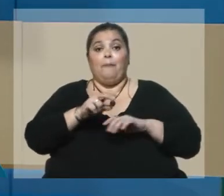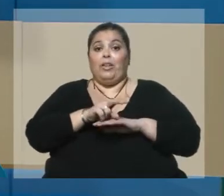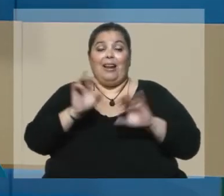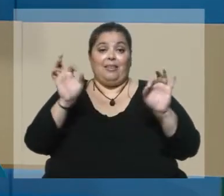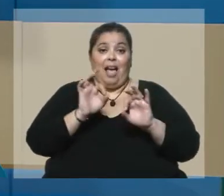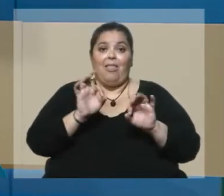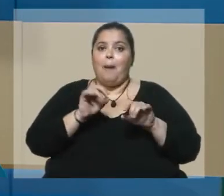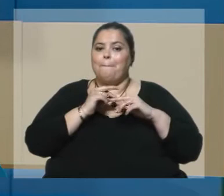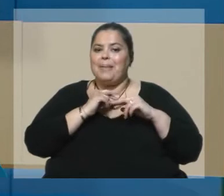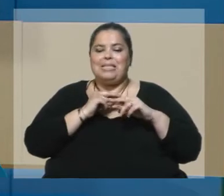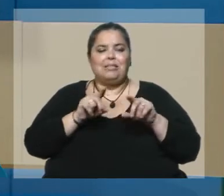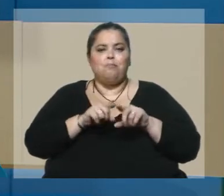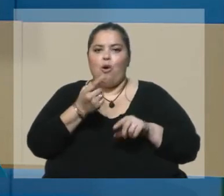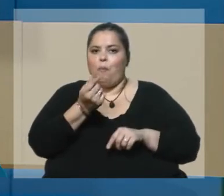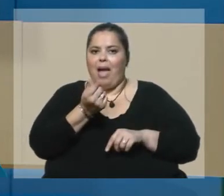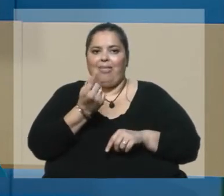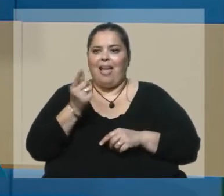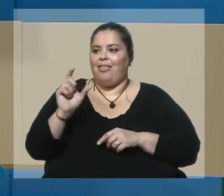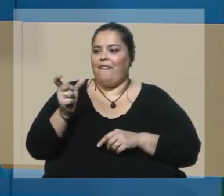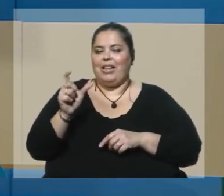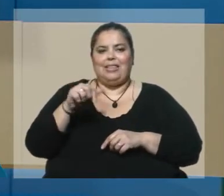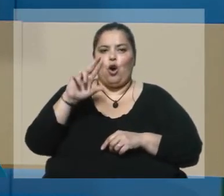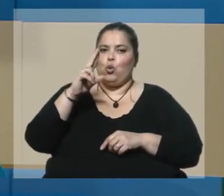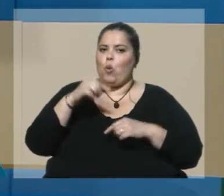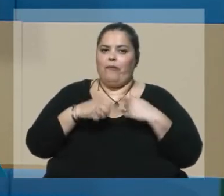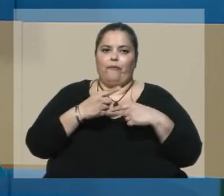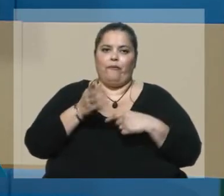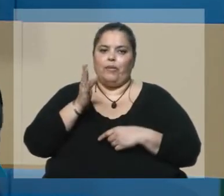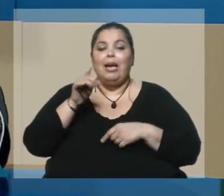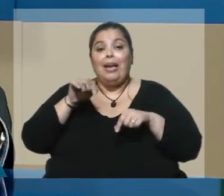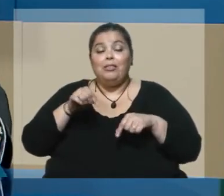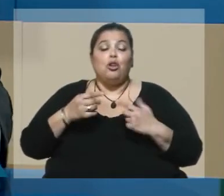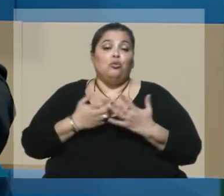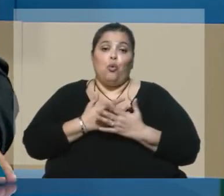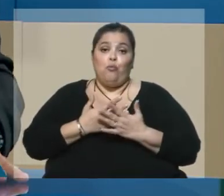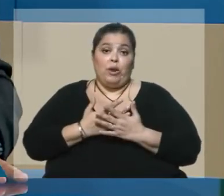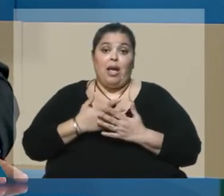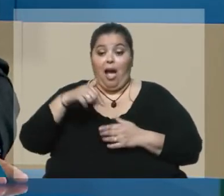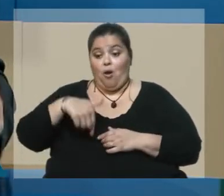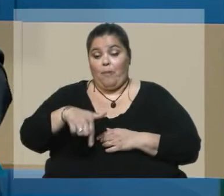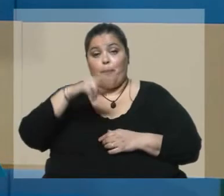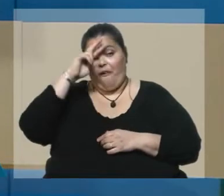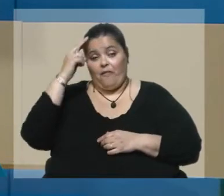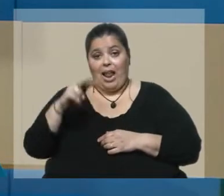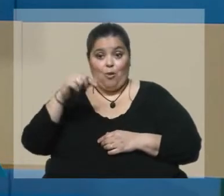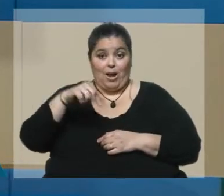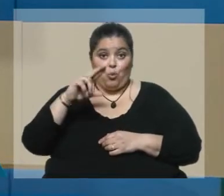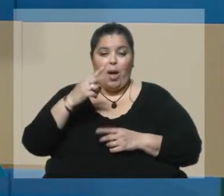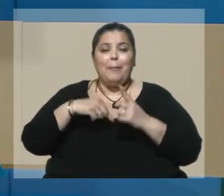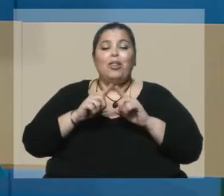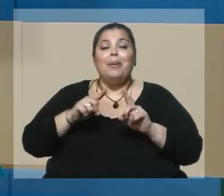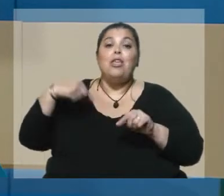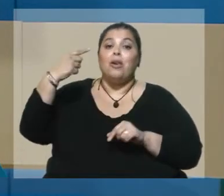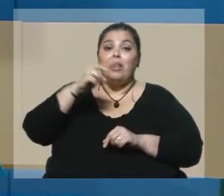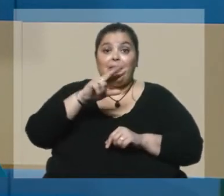esta brecha cambiaria que tiene con Uruguay y eso va a ser eso va a afectar la temporada de verano en Uruguay Pero va a afectar en 2023